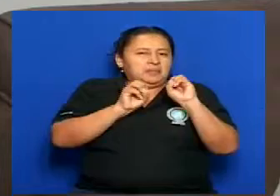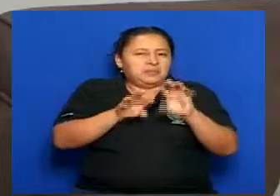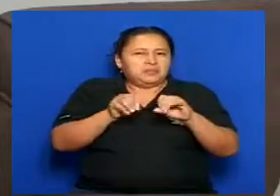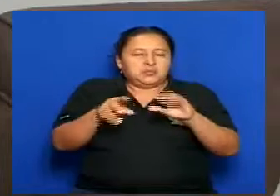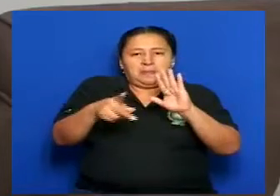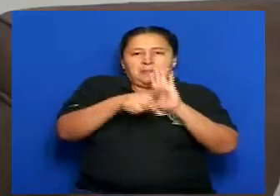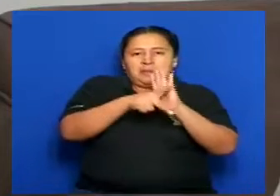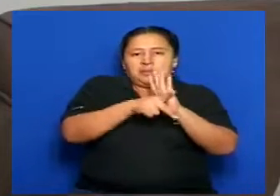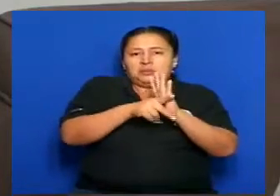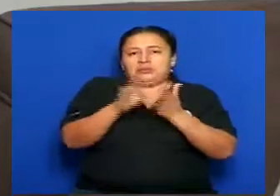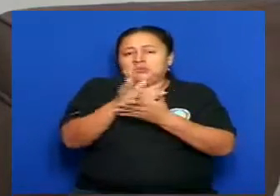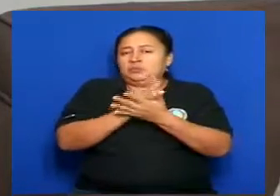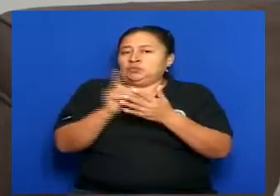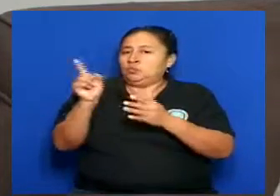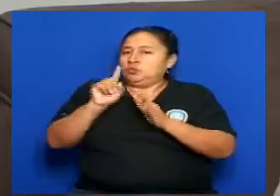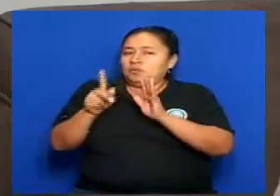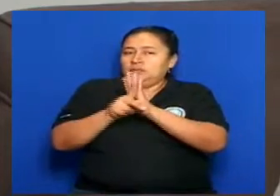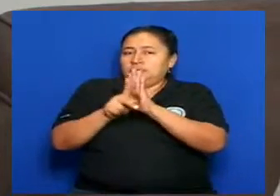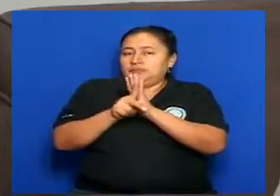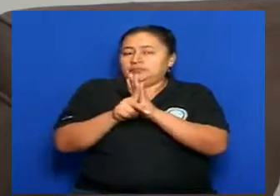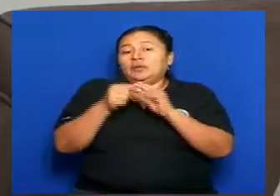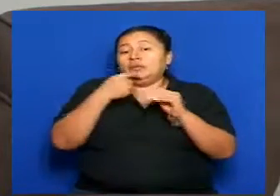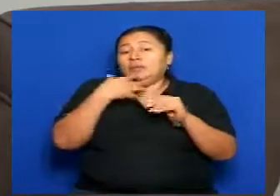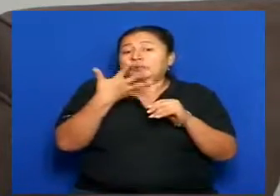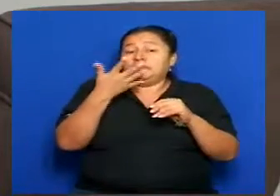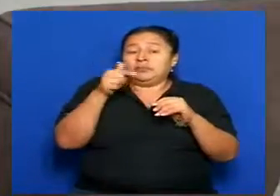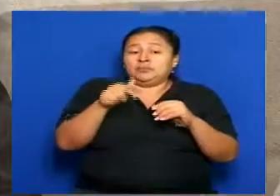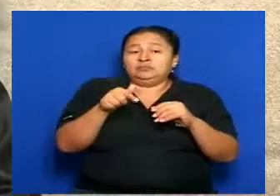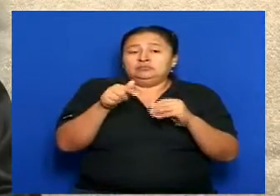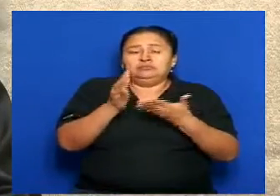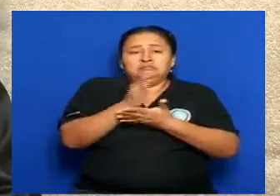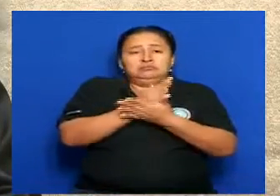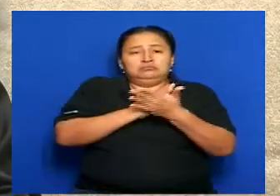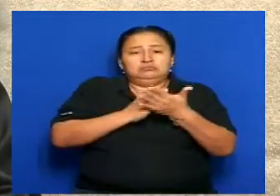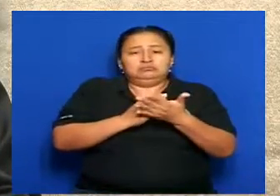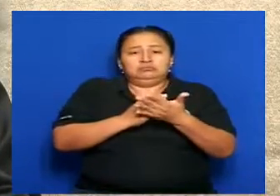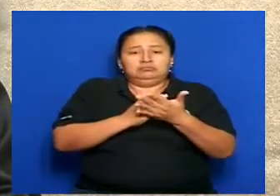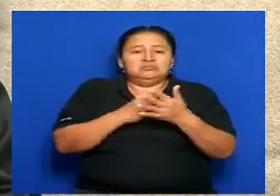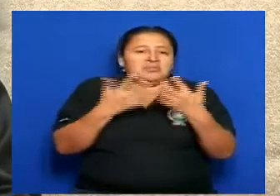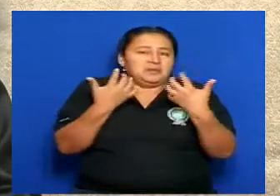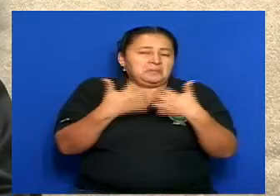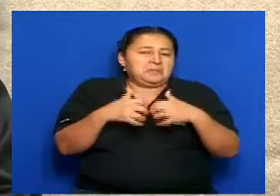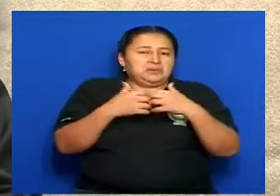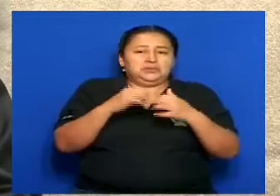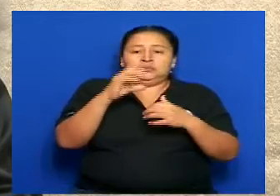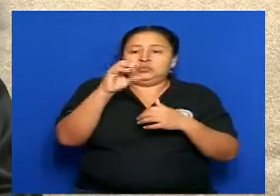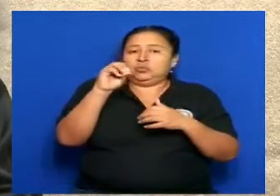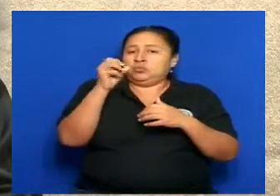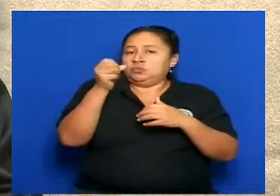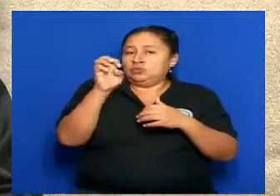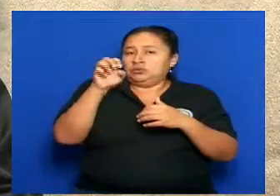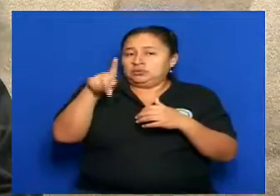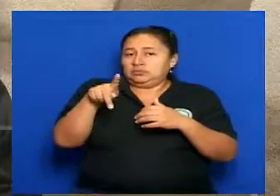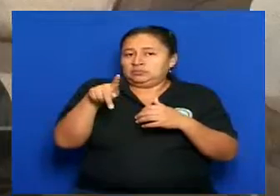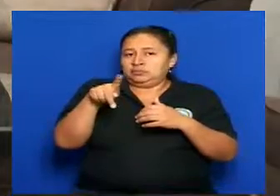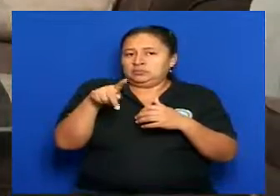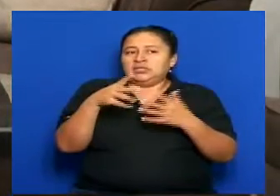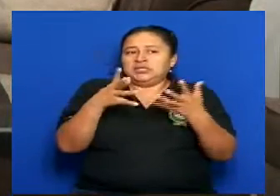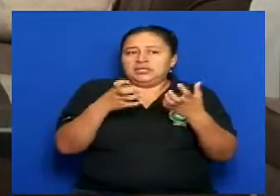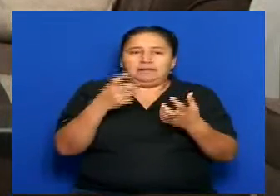y no peligrosos puesto que hay empresas del cosep que aún te quieren